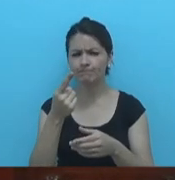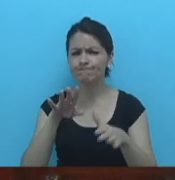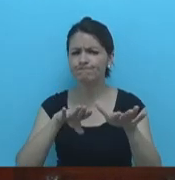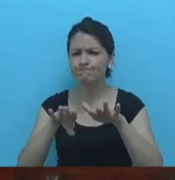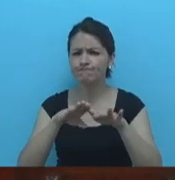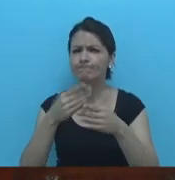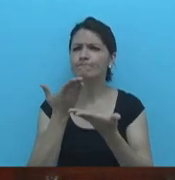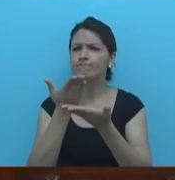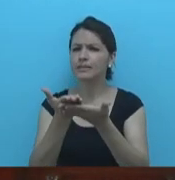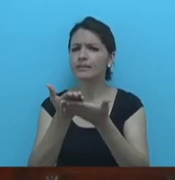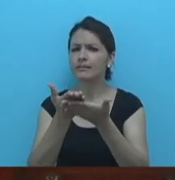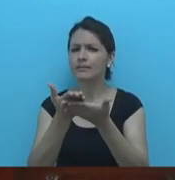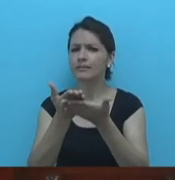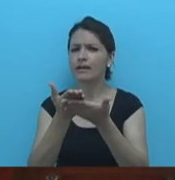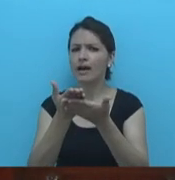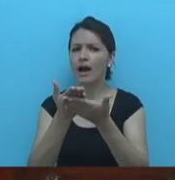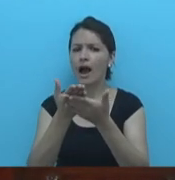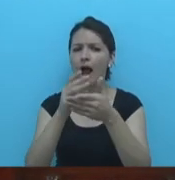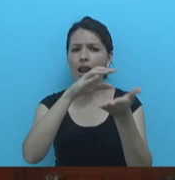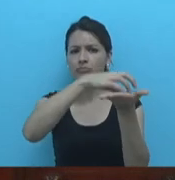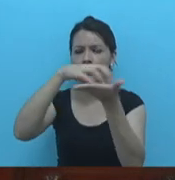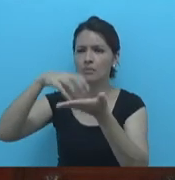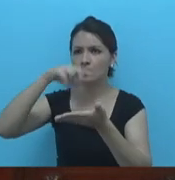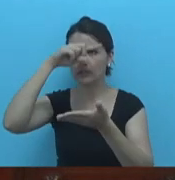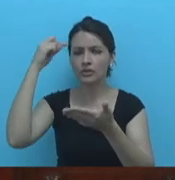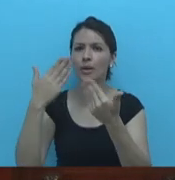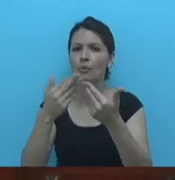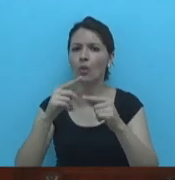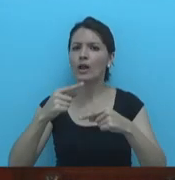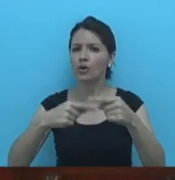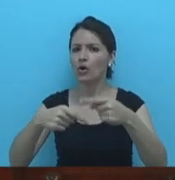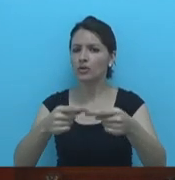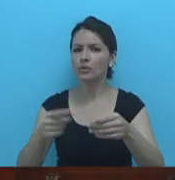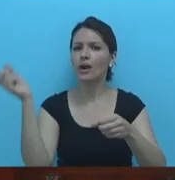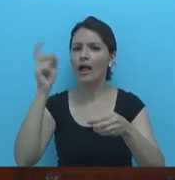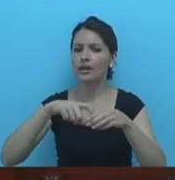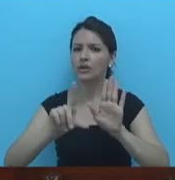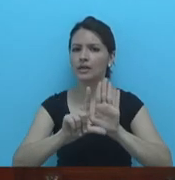organismos nacionales a los fines de mantener la reglamentación existente en la ley